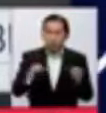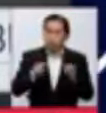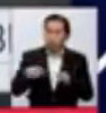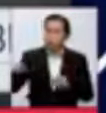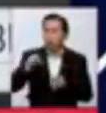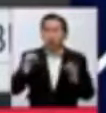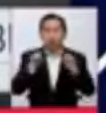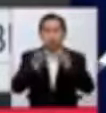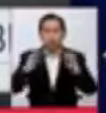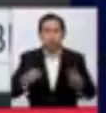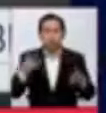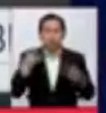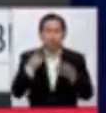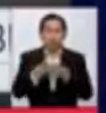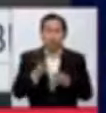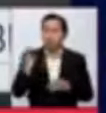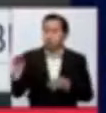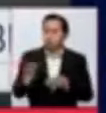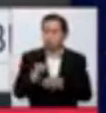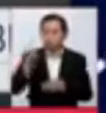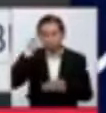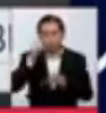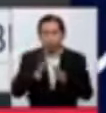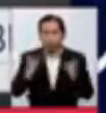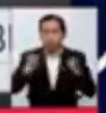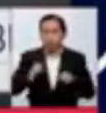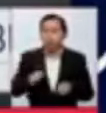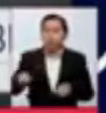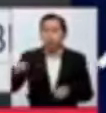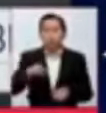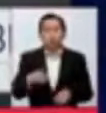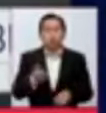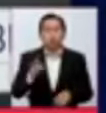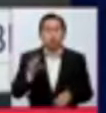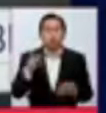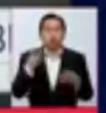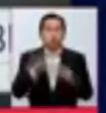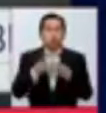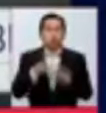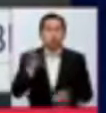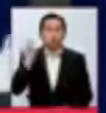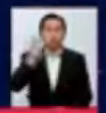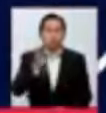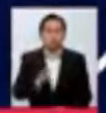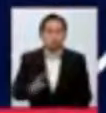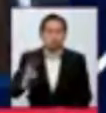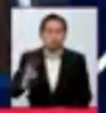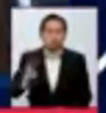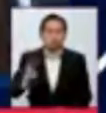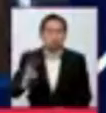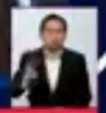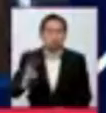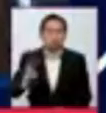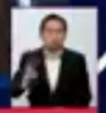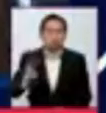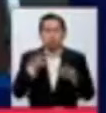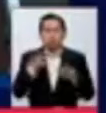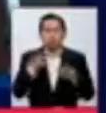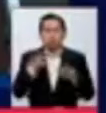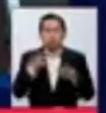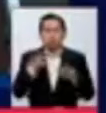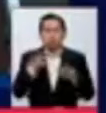penitenciario y el Ministerio de Gobierno las puedan ampliar para los 18 centros carcelarios y, si es posible, para las carceletas que